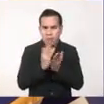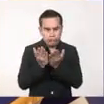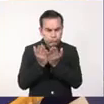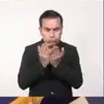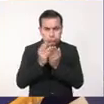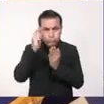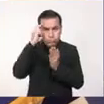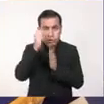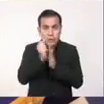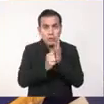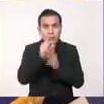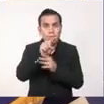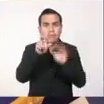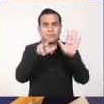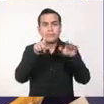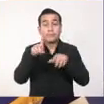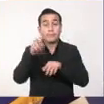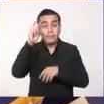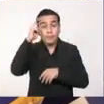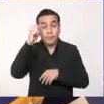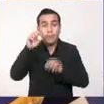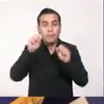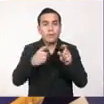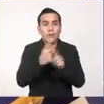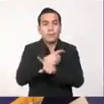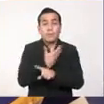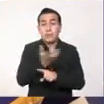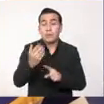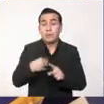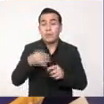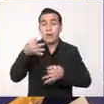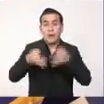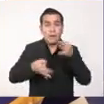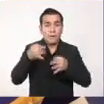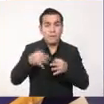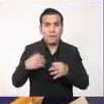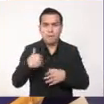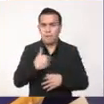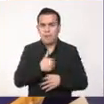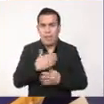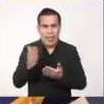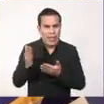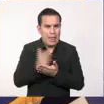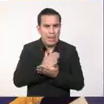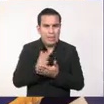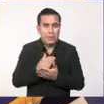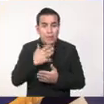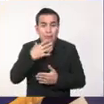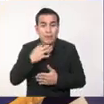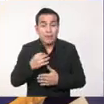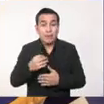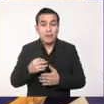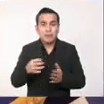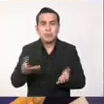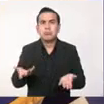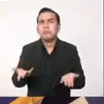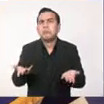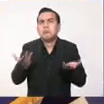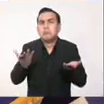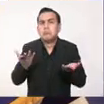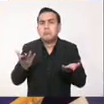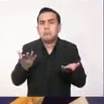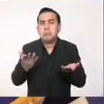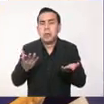texto constitucional no dice la Sala de lo Constitucional podrá destituir magistrados, ministros, no lo dice. Y ellos, a